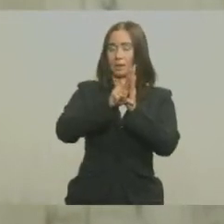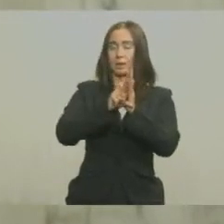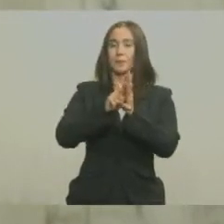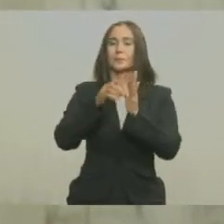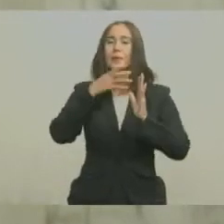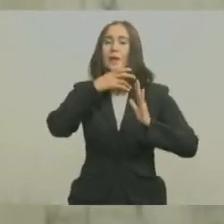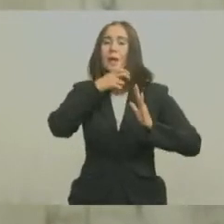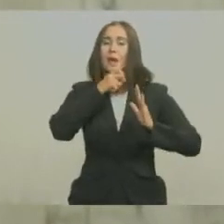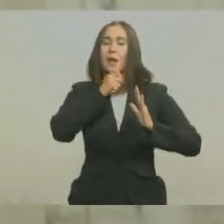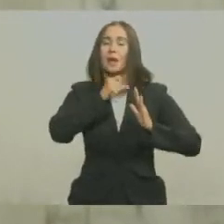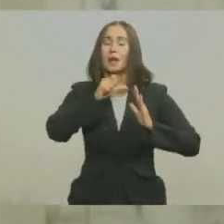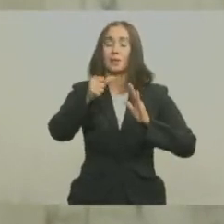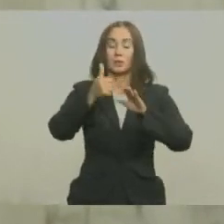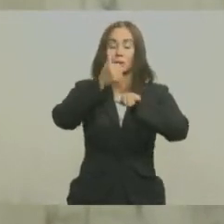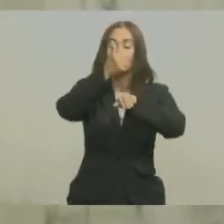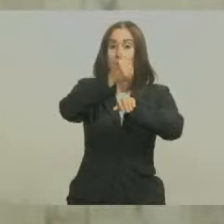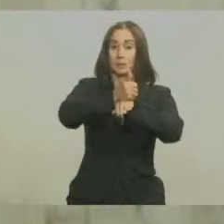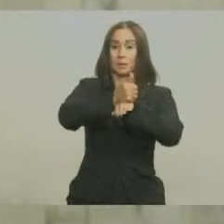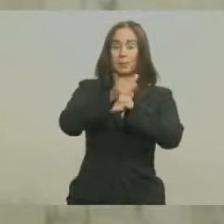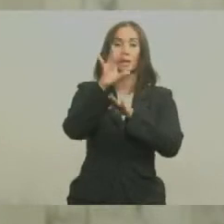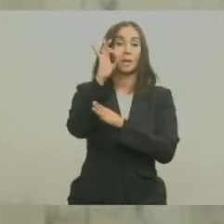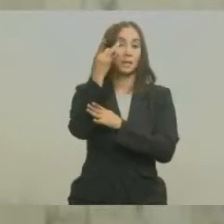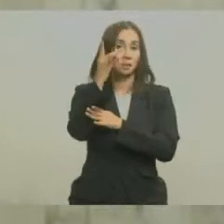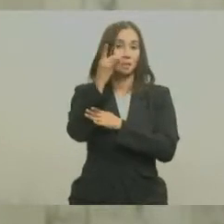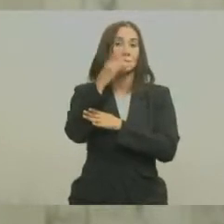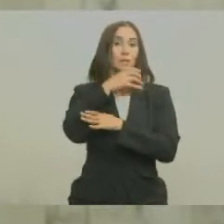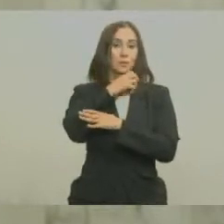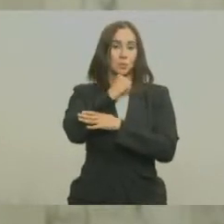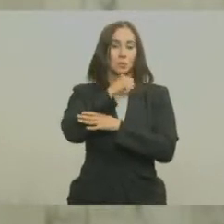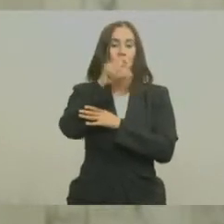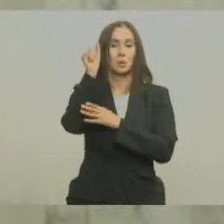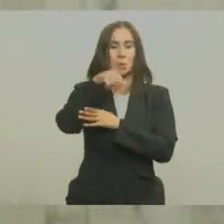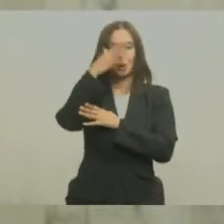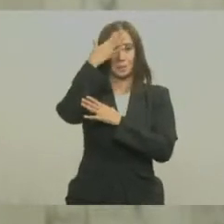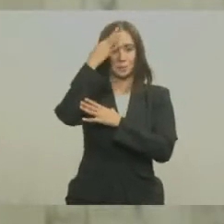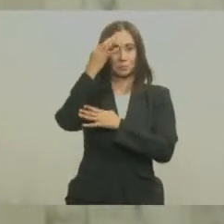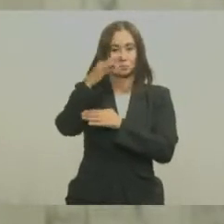contraer matrimonio se fije en los 18 años.